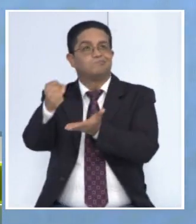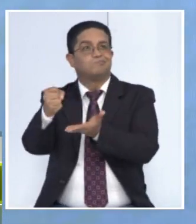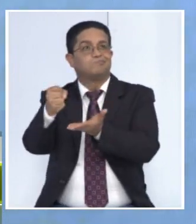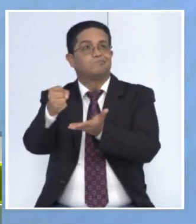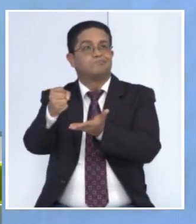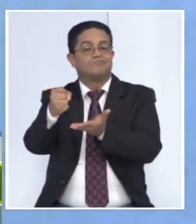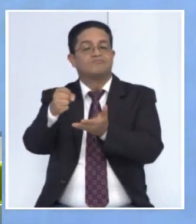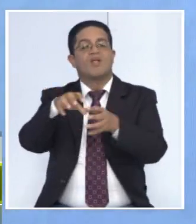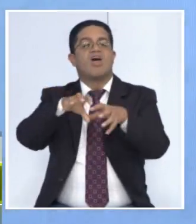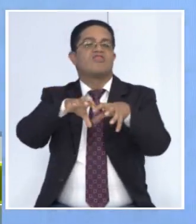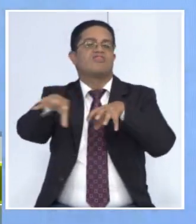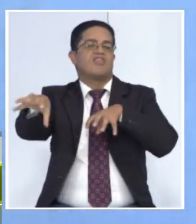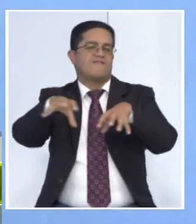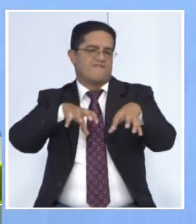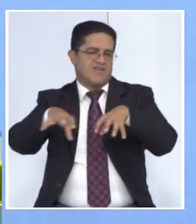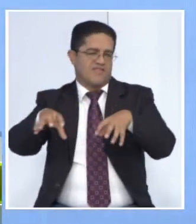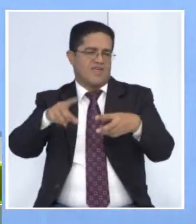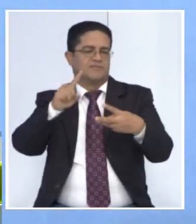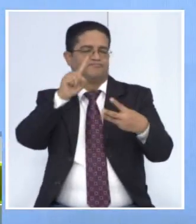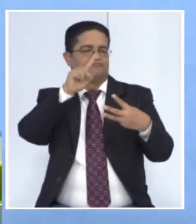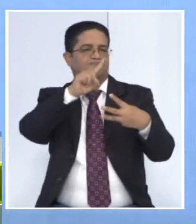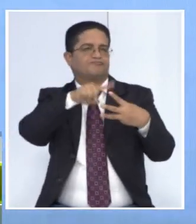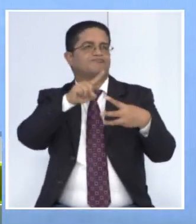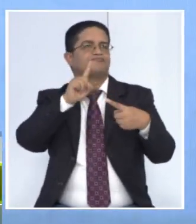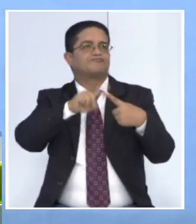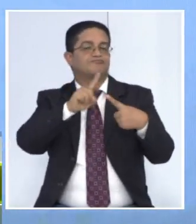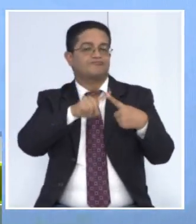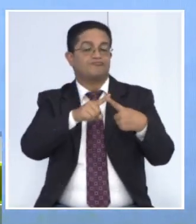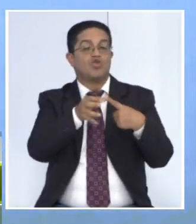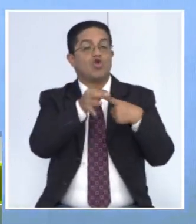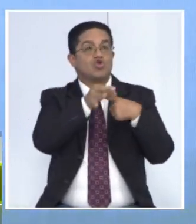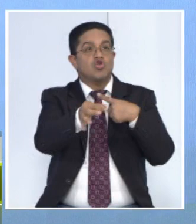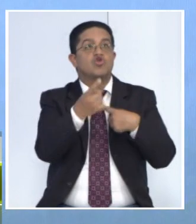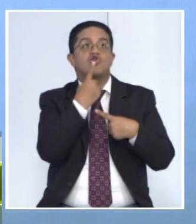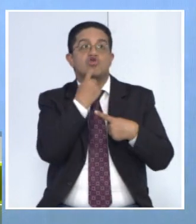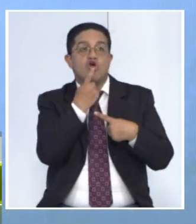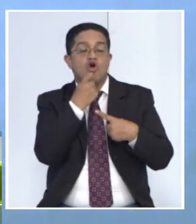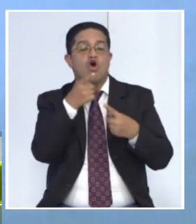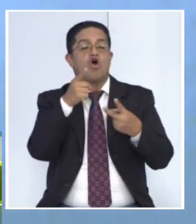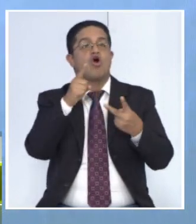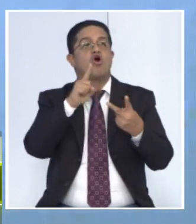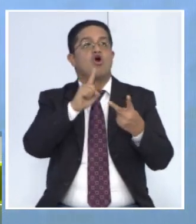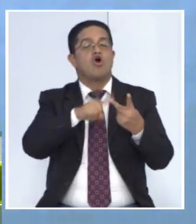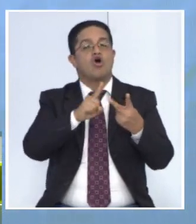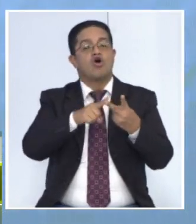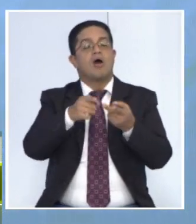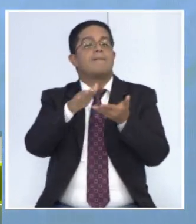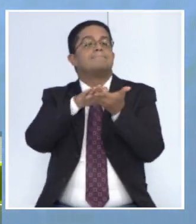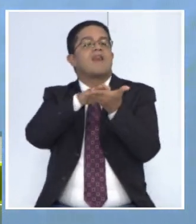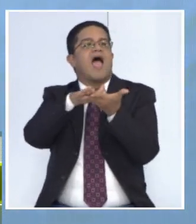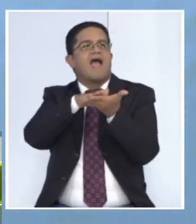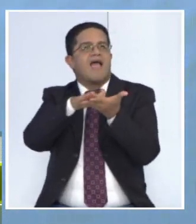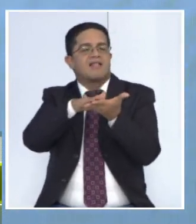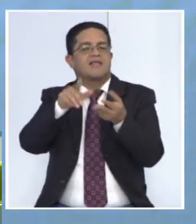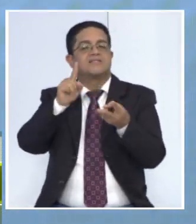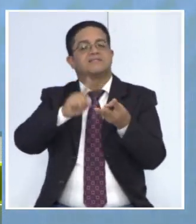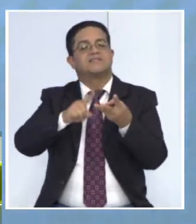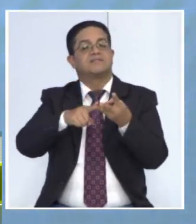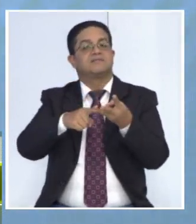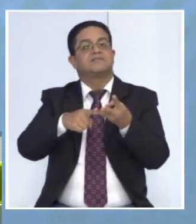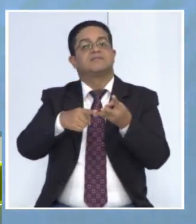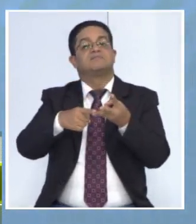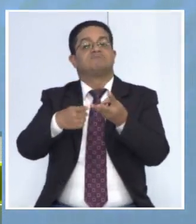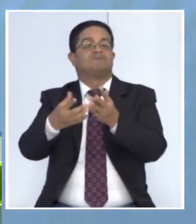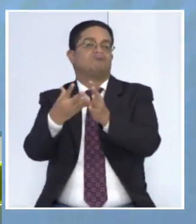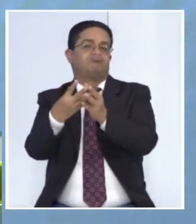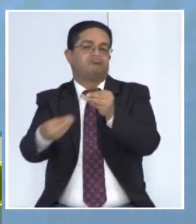sus componentes principales, que son glóbulos rojos, plaquetas, plasma, hay un componente